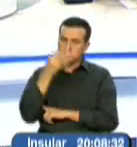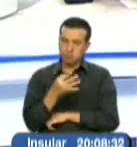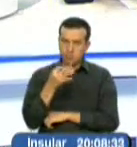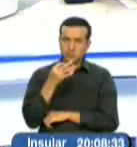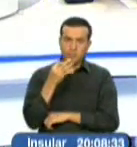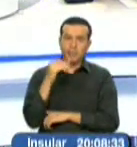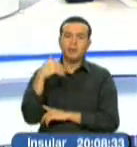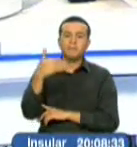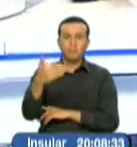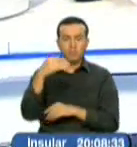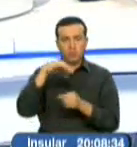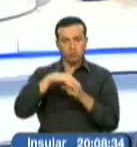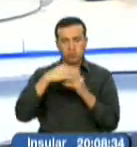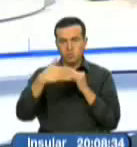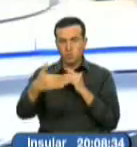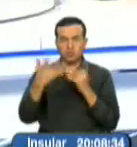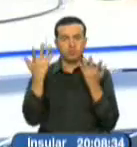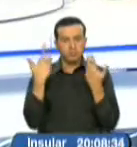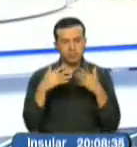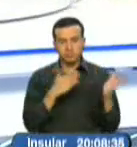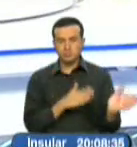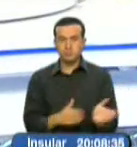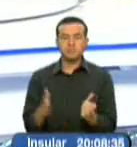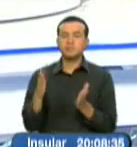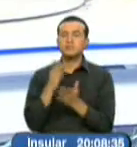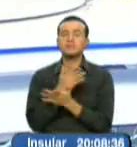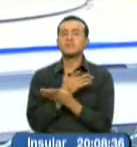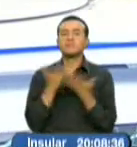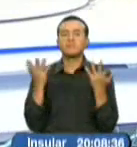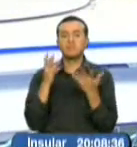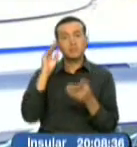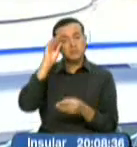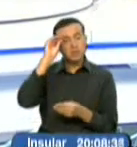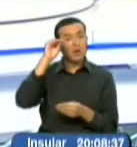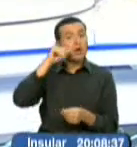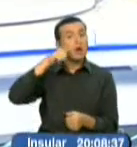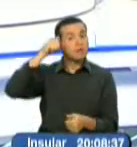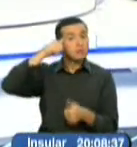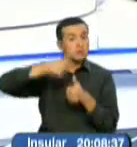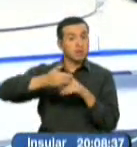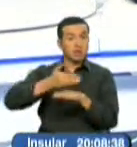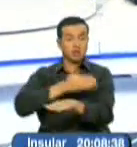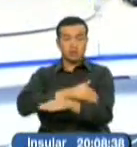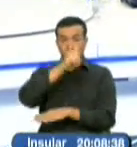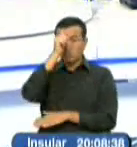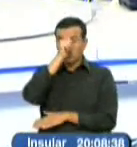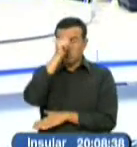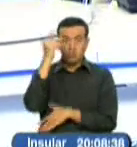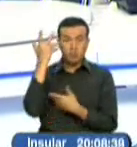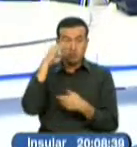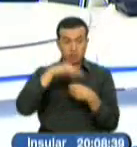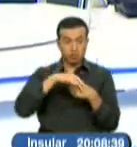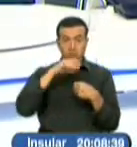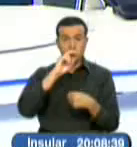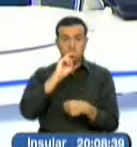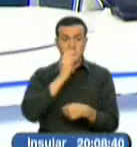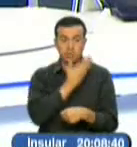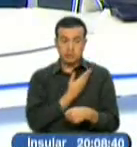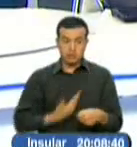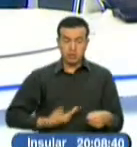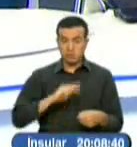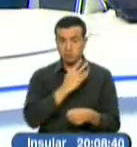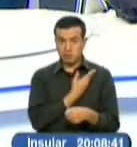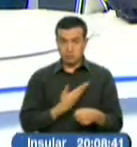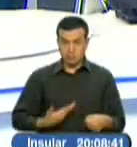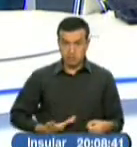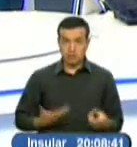eso en la parte postelectoral, y en este sentido daremos a conocer. Recordemos que el pasado domingo no solo elegimos el binomio presidencial, que en